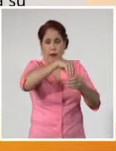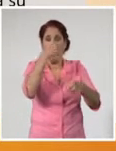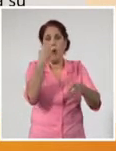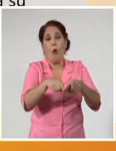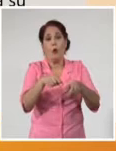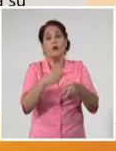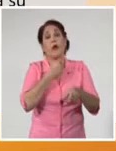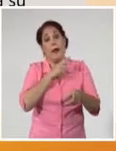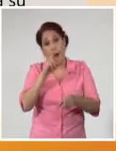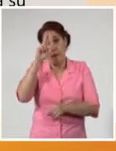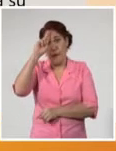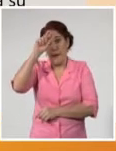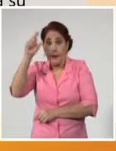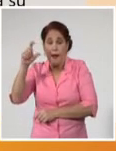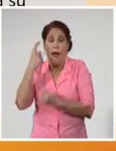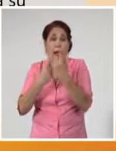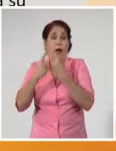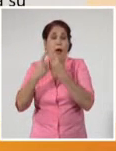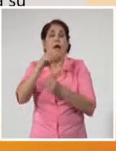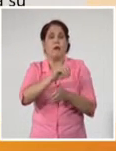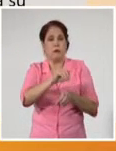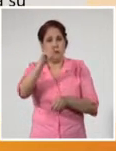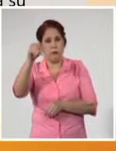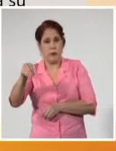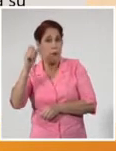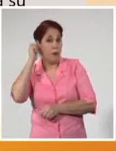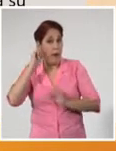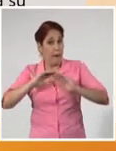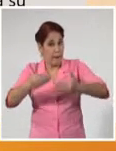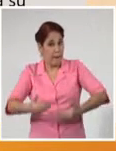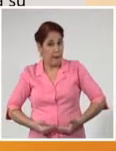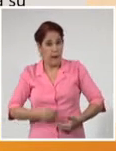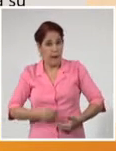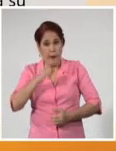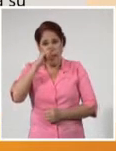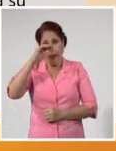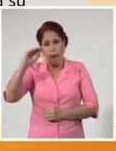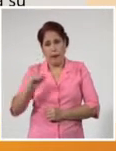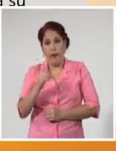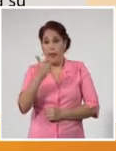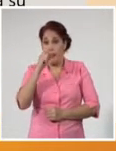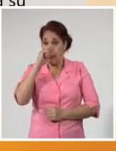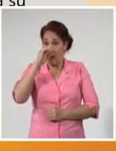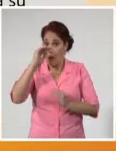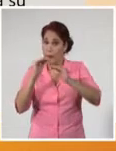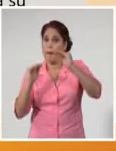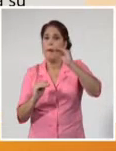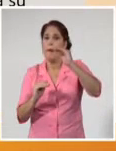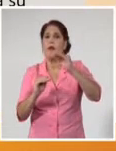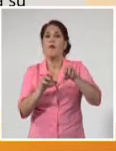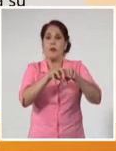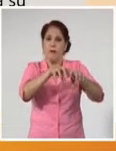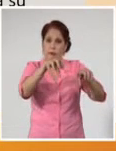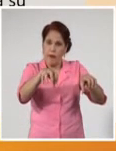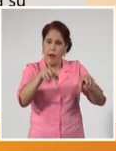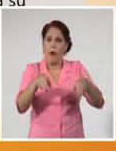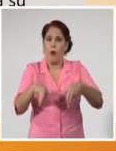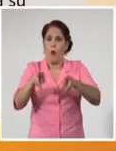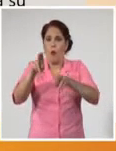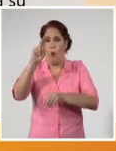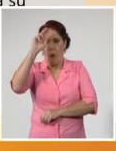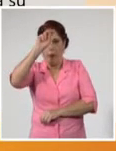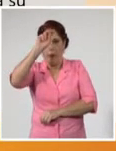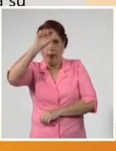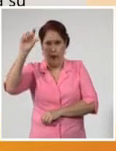por espacio de 8 días. Las gestantes y niños menores de 10 años confirmados se aislarán en las instituciones de salud.